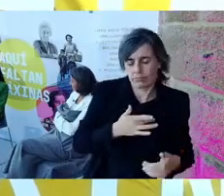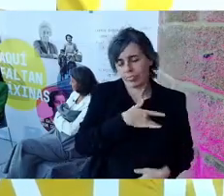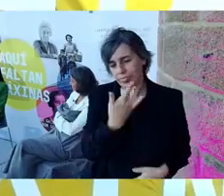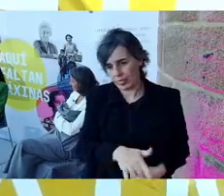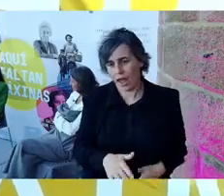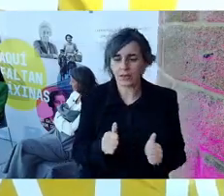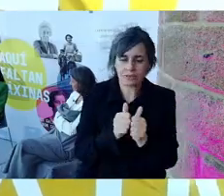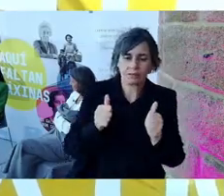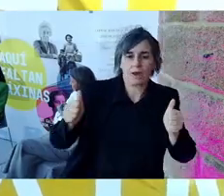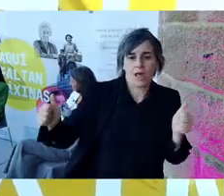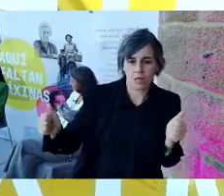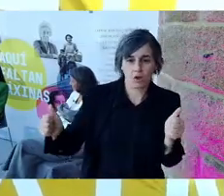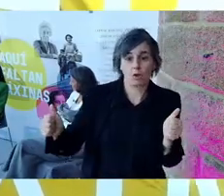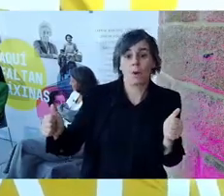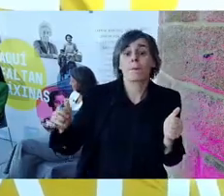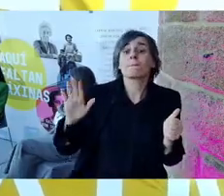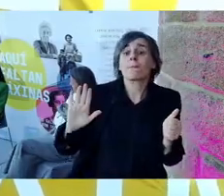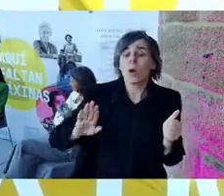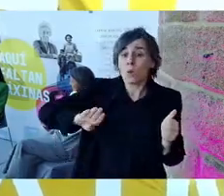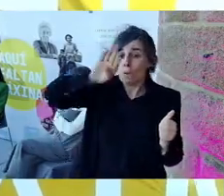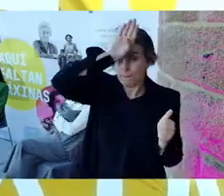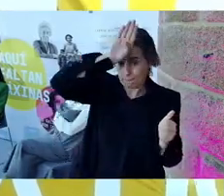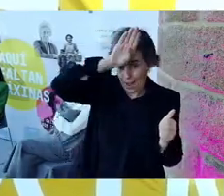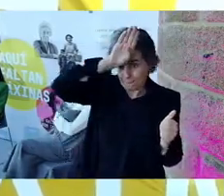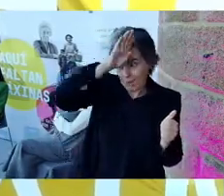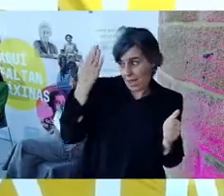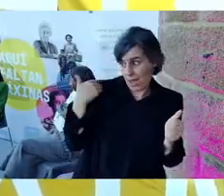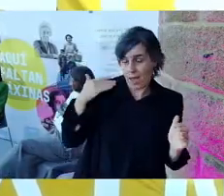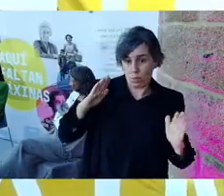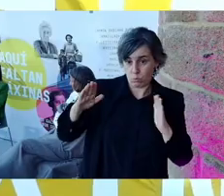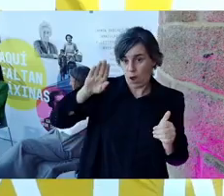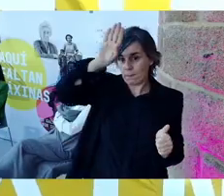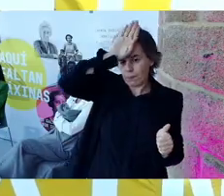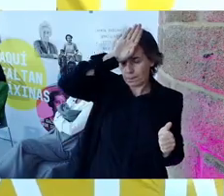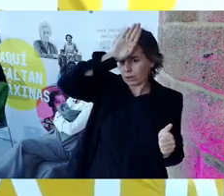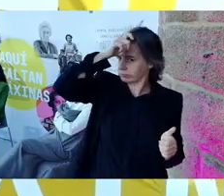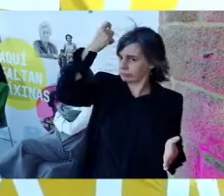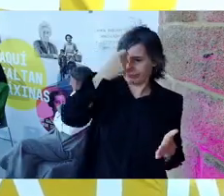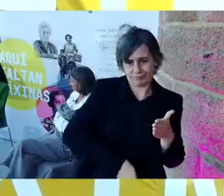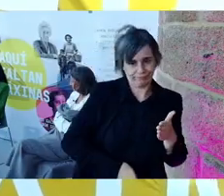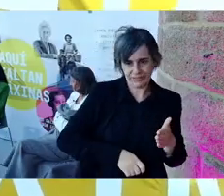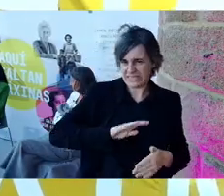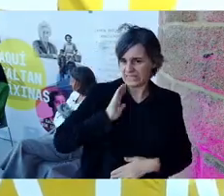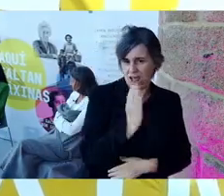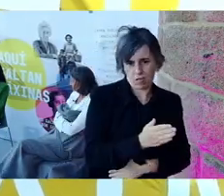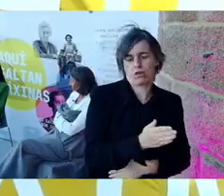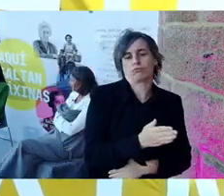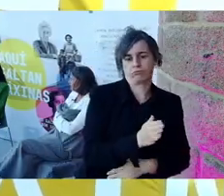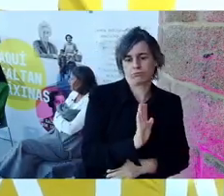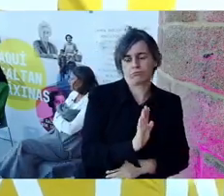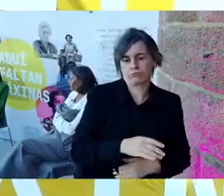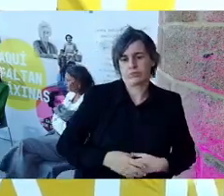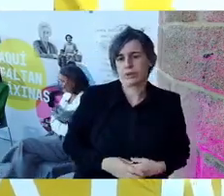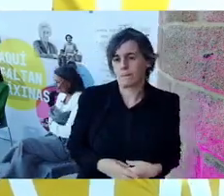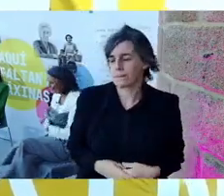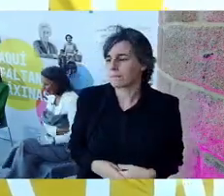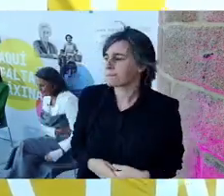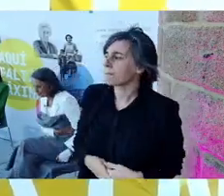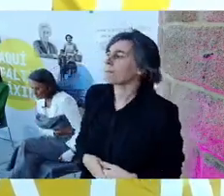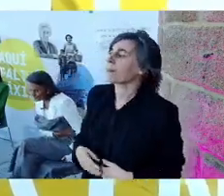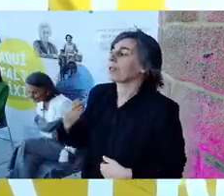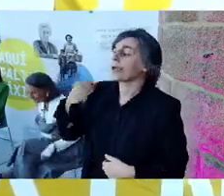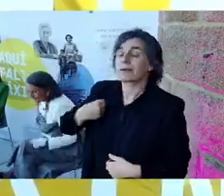sería sancionada por el propio papa del momento, legalizando así el